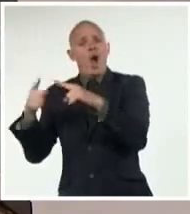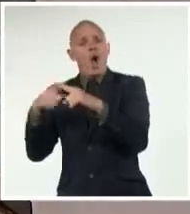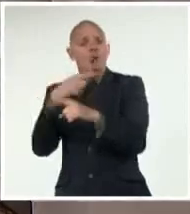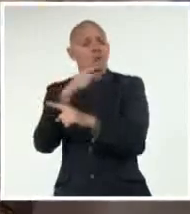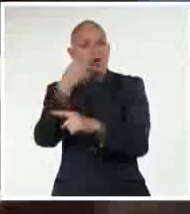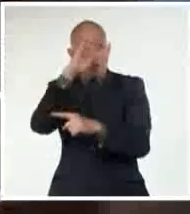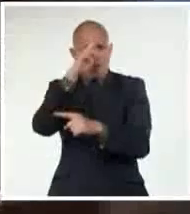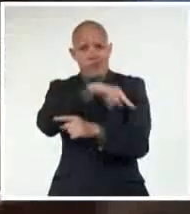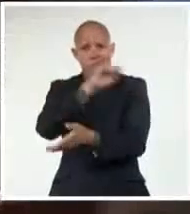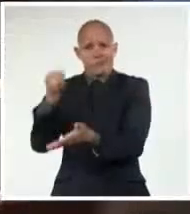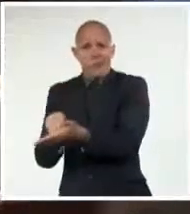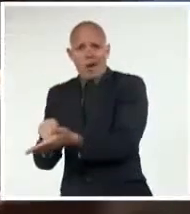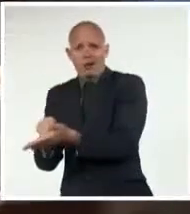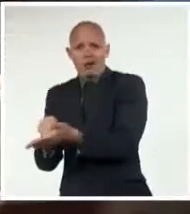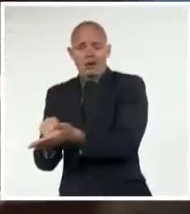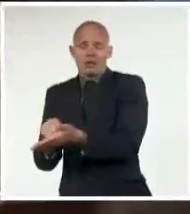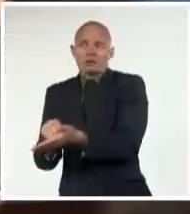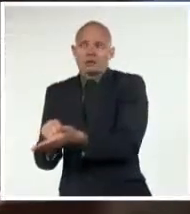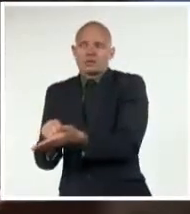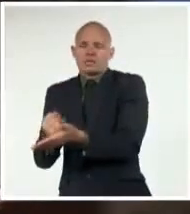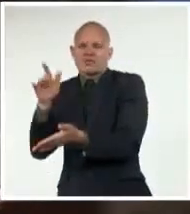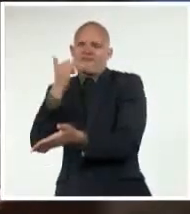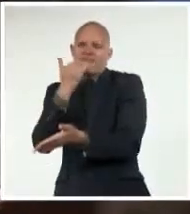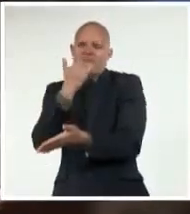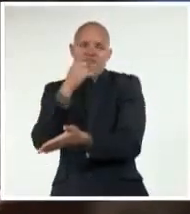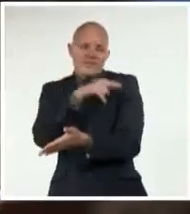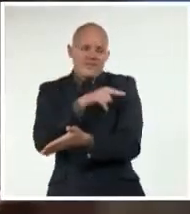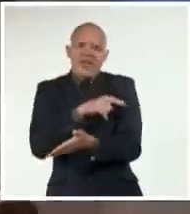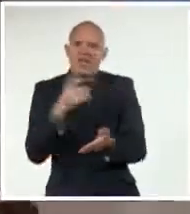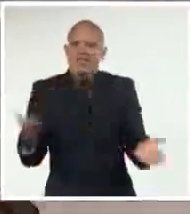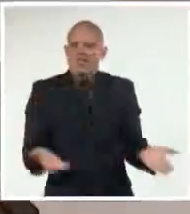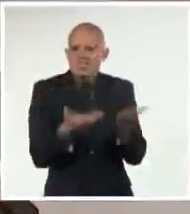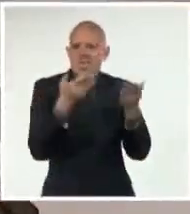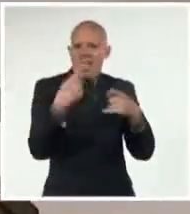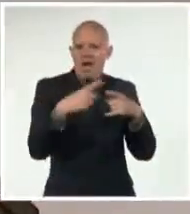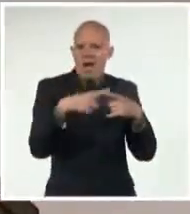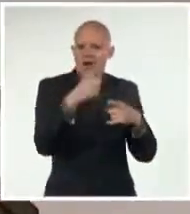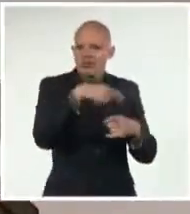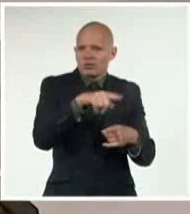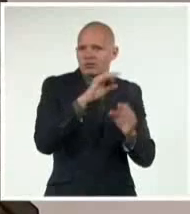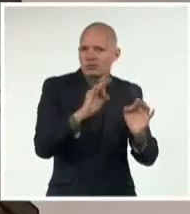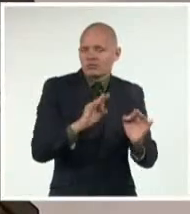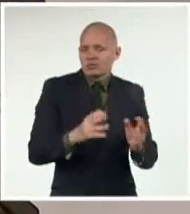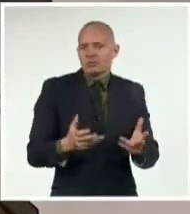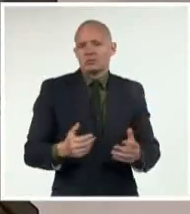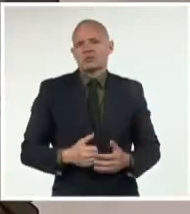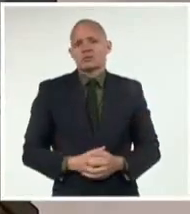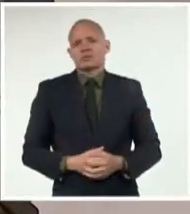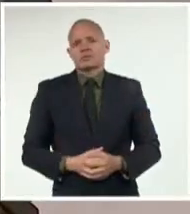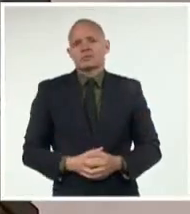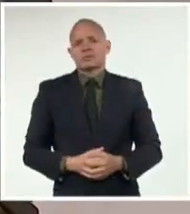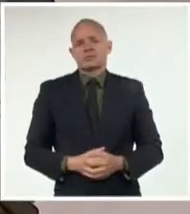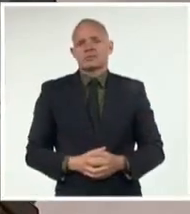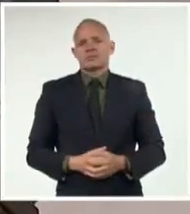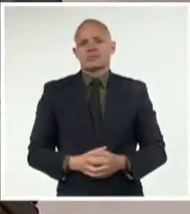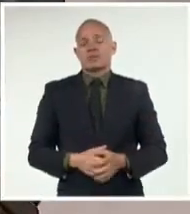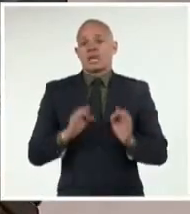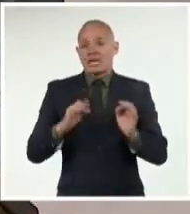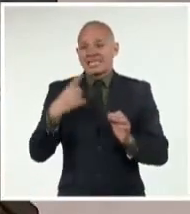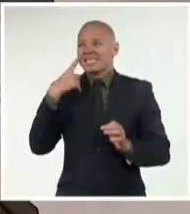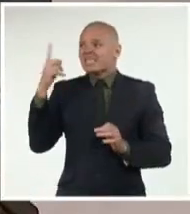dificultades adicionales al desarrollo y a la atención de las necesidades de nuestro pueblo. Ningún